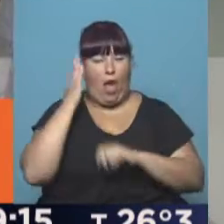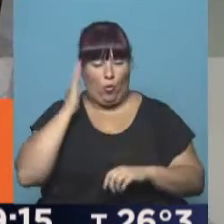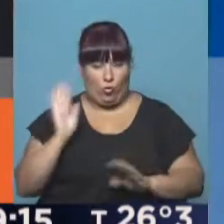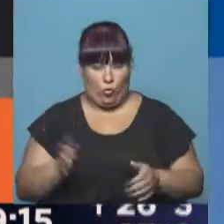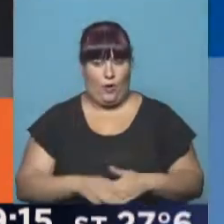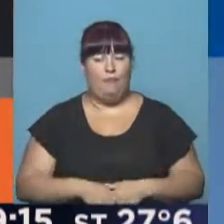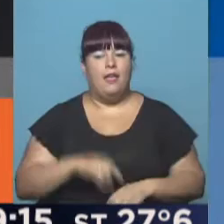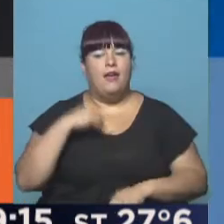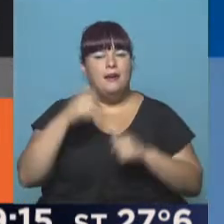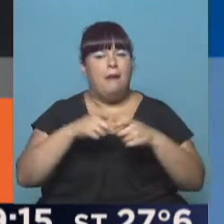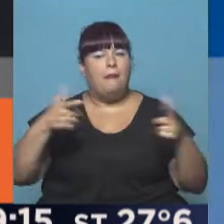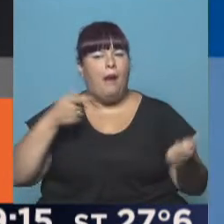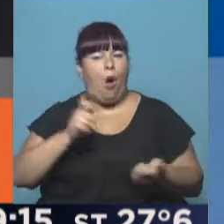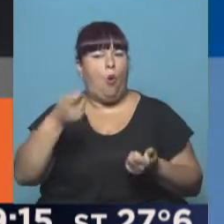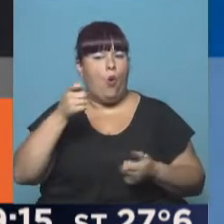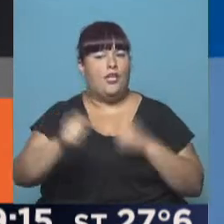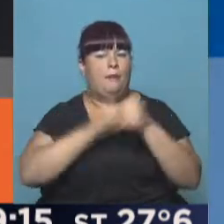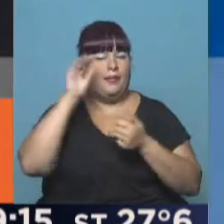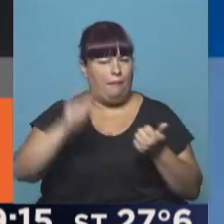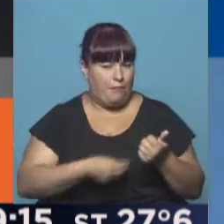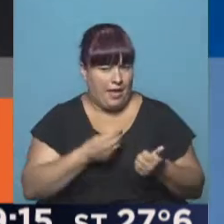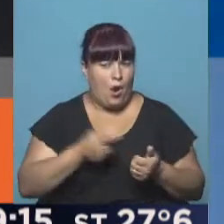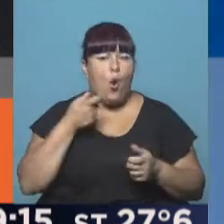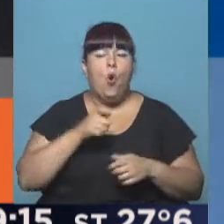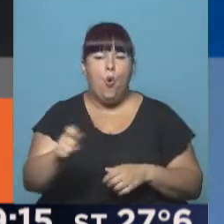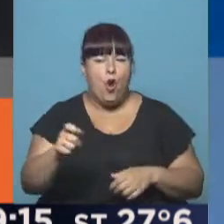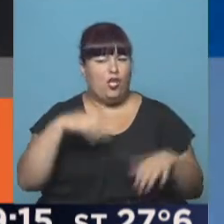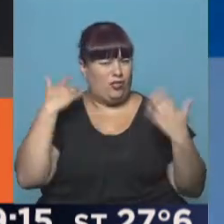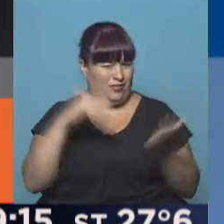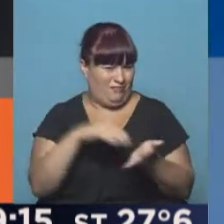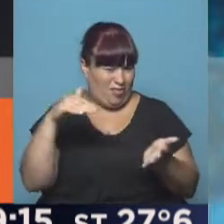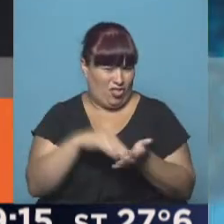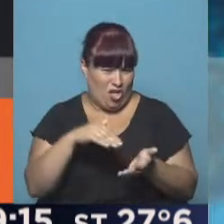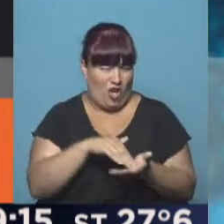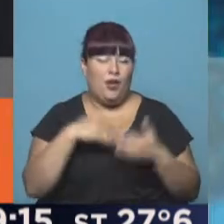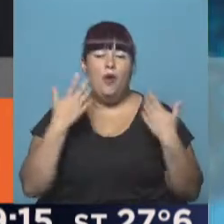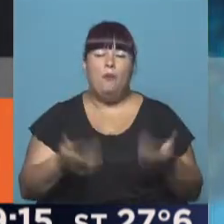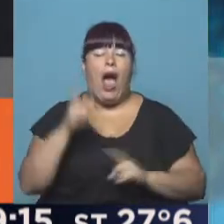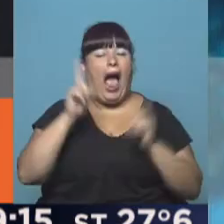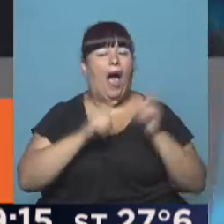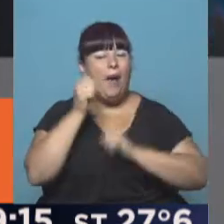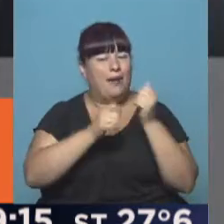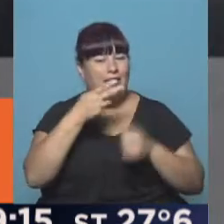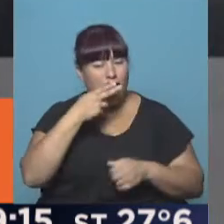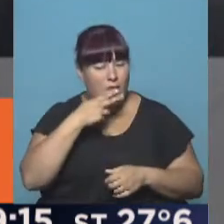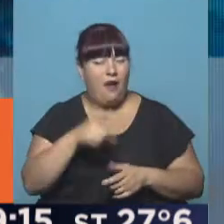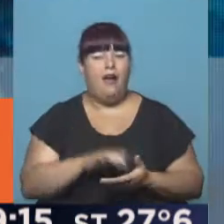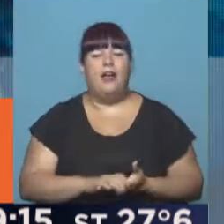culturalmente. Son cada vez más los juicios que pierden las tabacaleras, juicios que son multimillonarios, y es por eso que hasta alguna tabacalera está